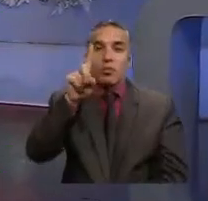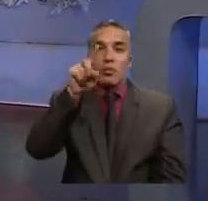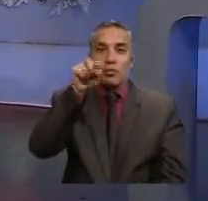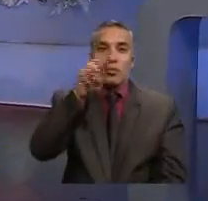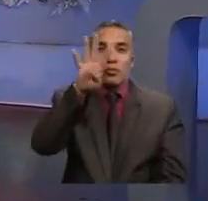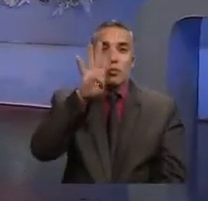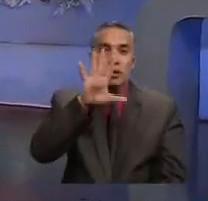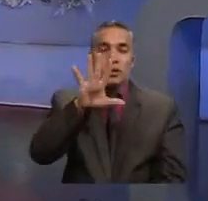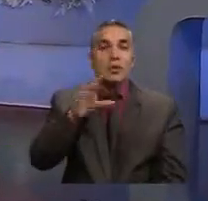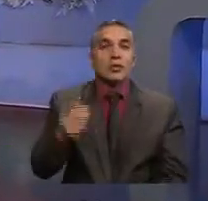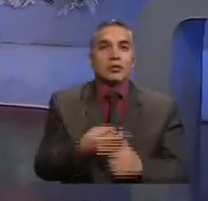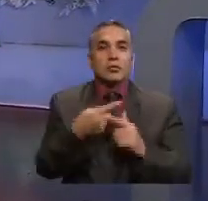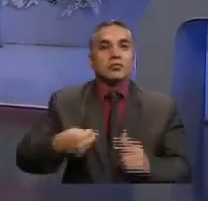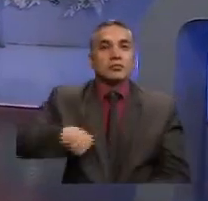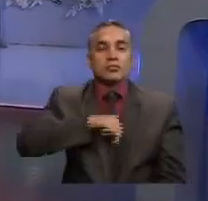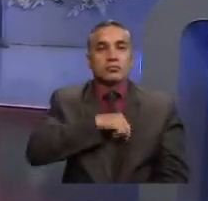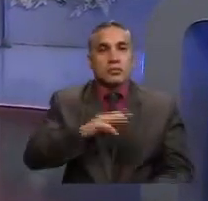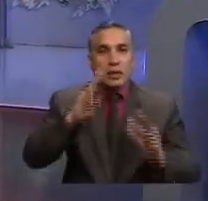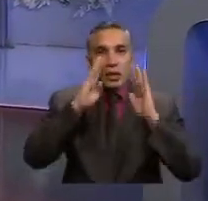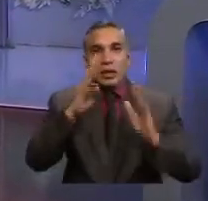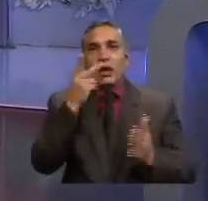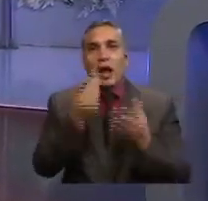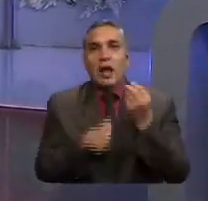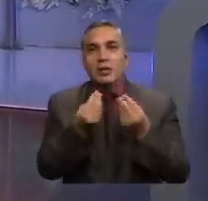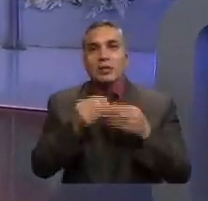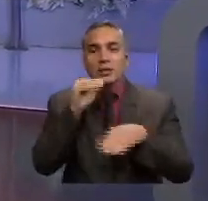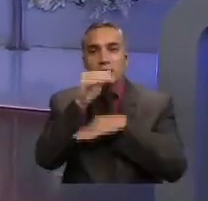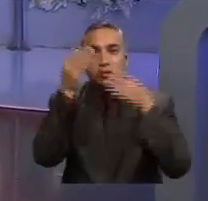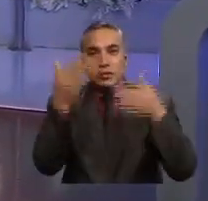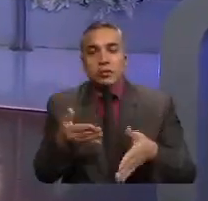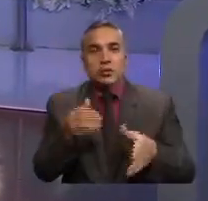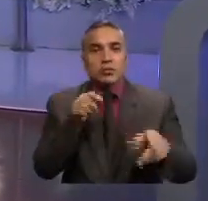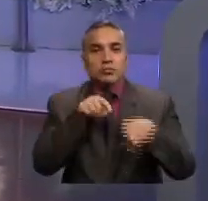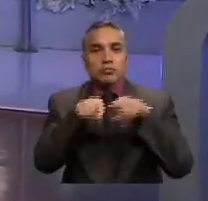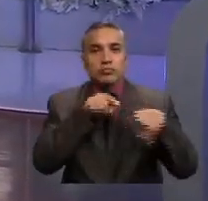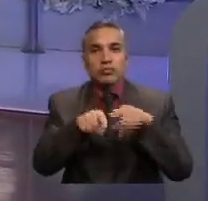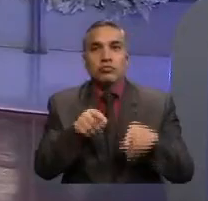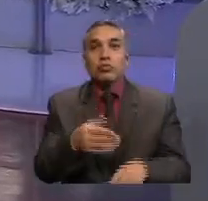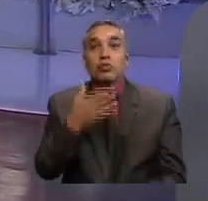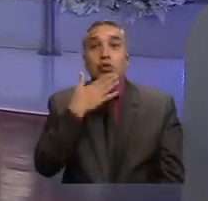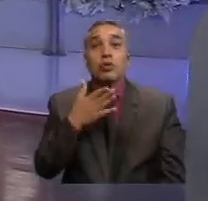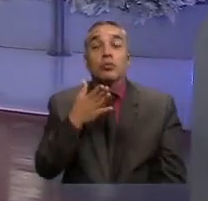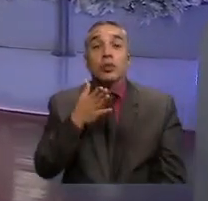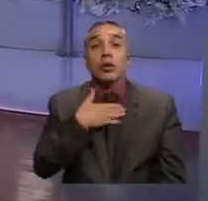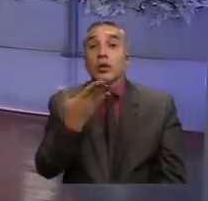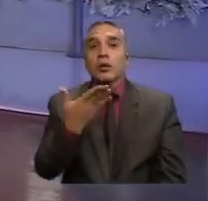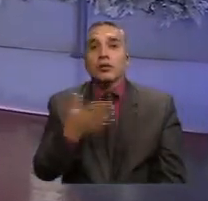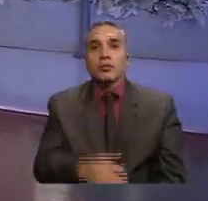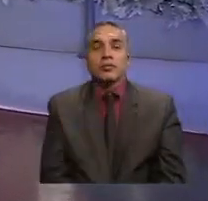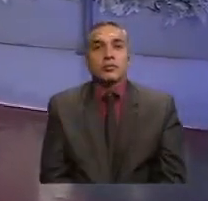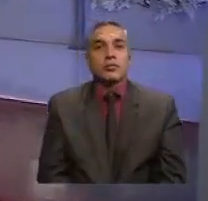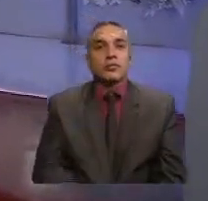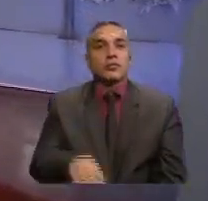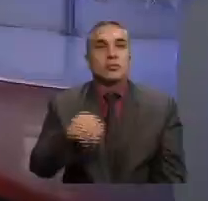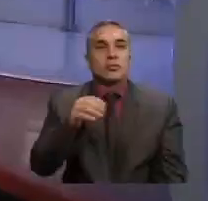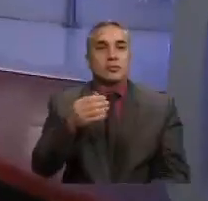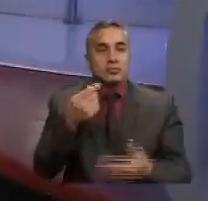13:45. Estaremos muy atentos de lo que están haciendo nuestros ecuatorianos aquí y cómo le va en su recorrido a Sebastián